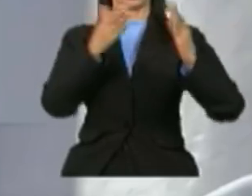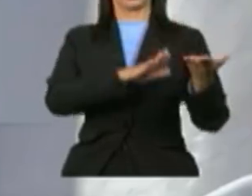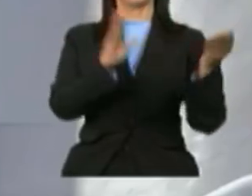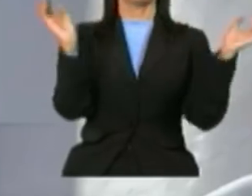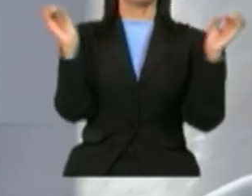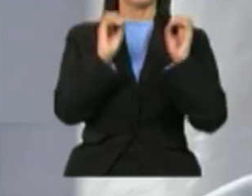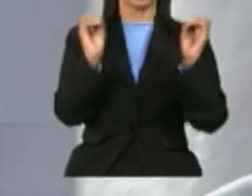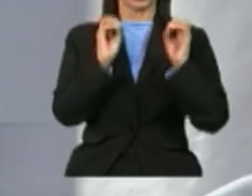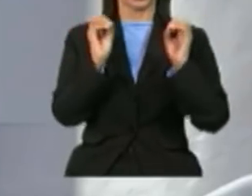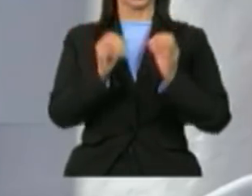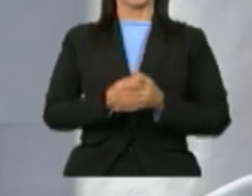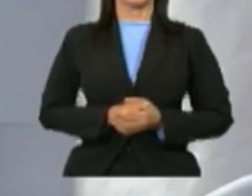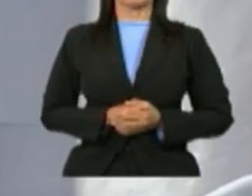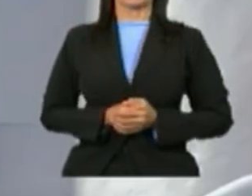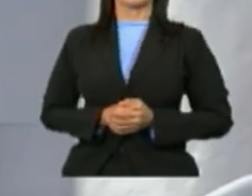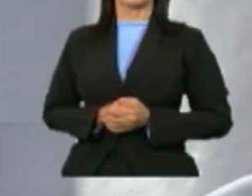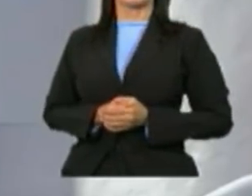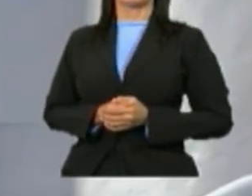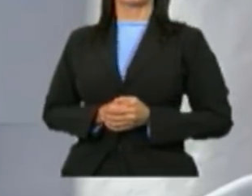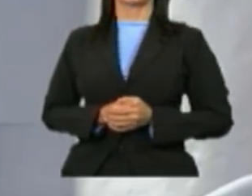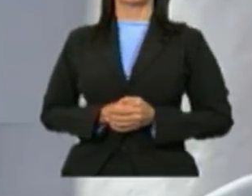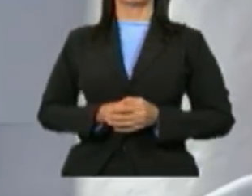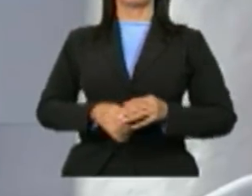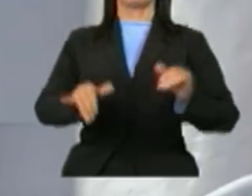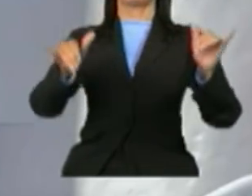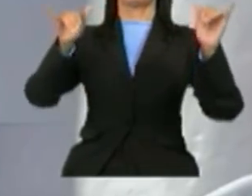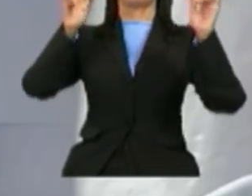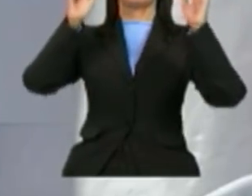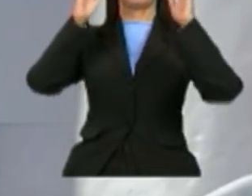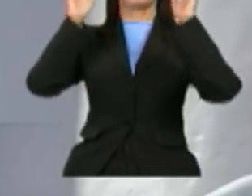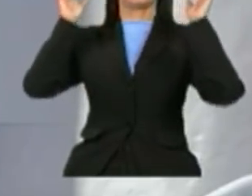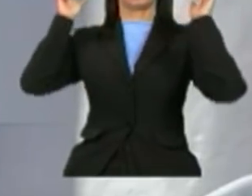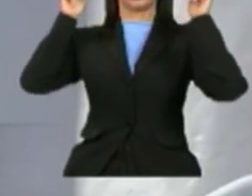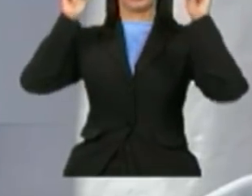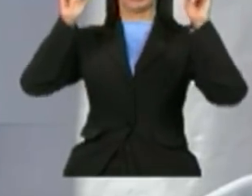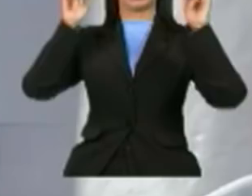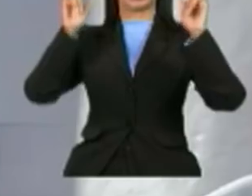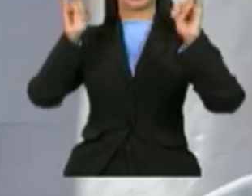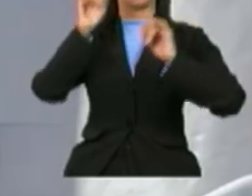0 fallecimientos. Santiago,